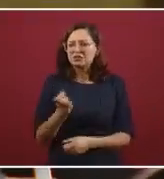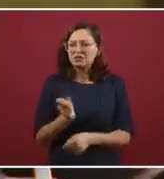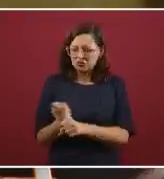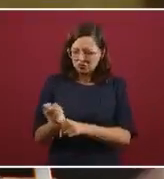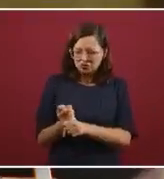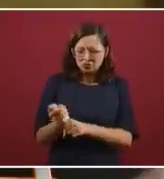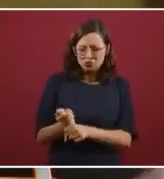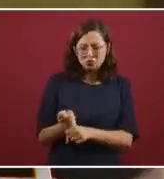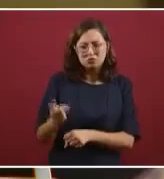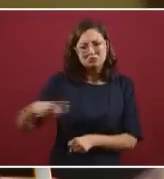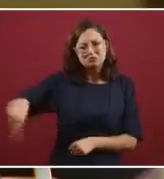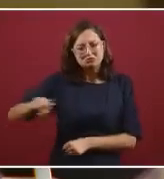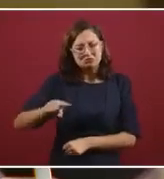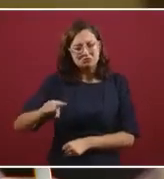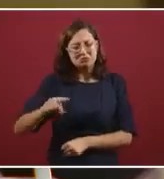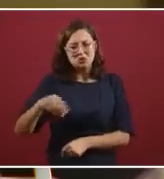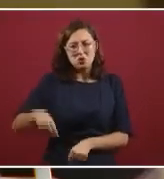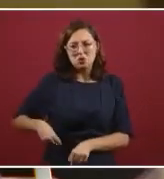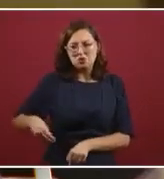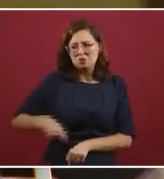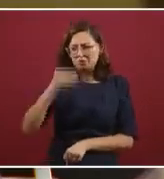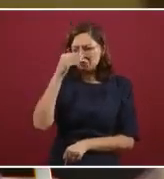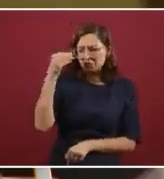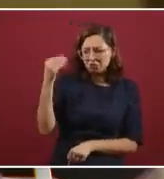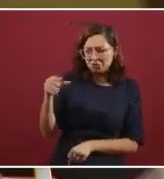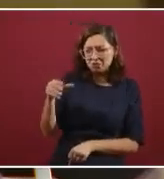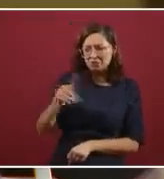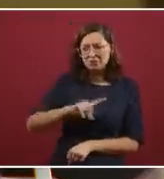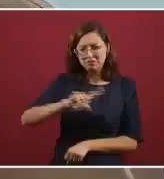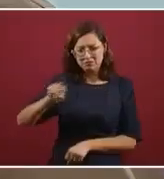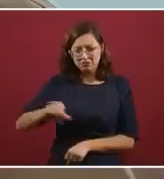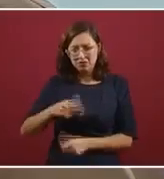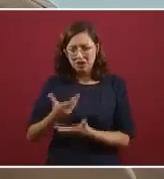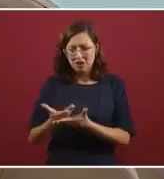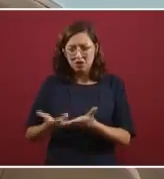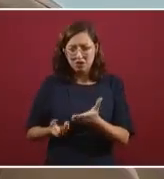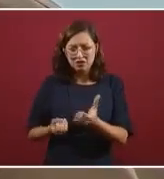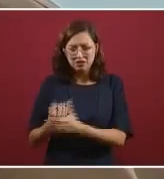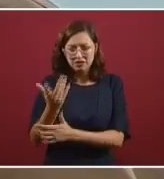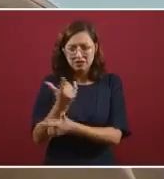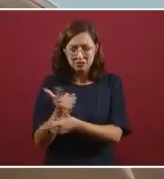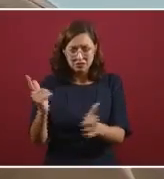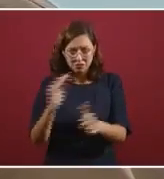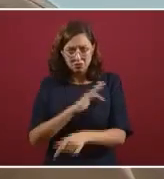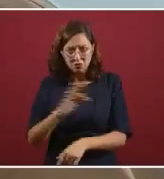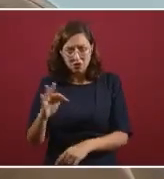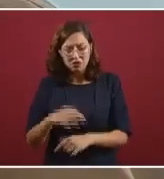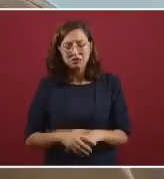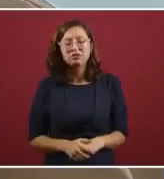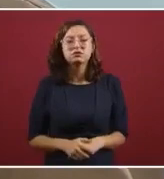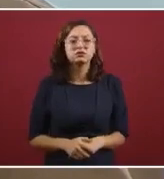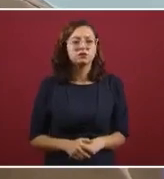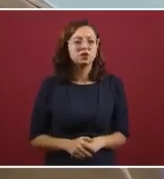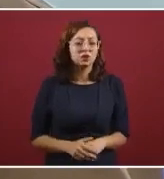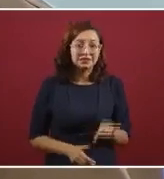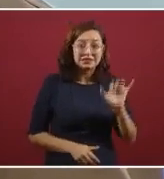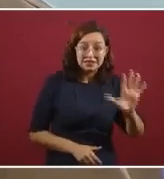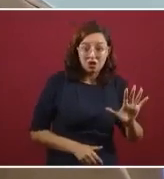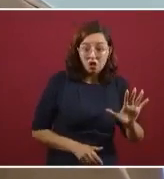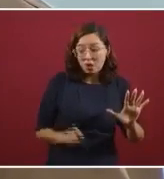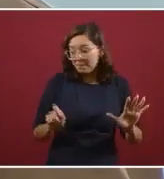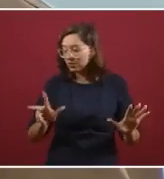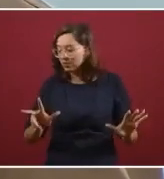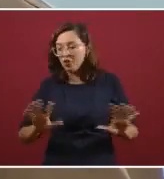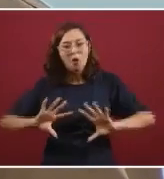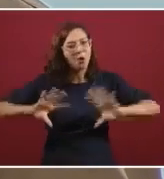tortura, ¿podrían quedar libres también estas personas? Gracias. No solamente esas 5 personas, sino las 50 que actualmente